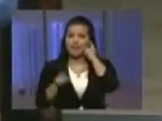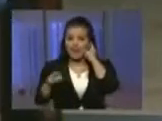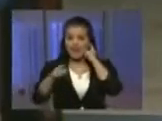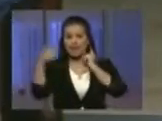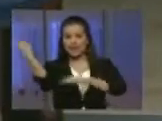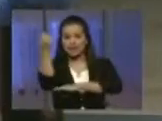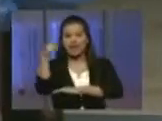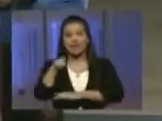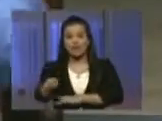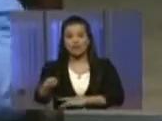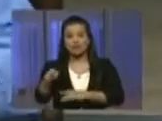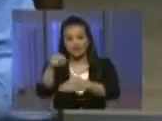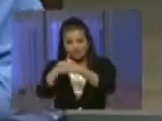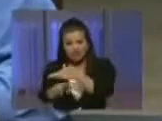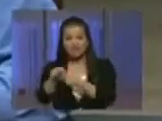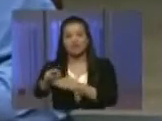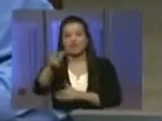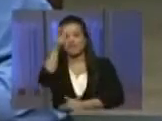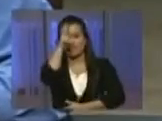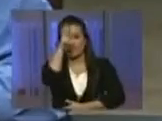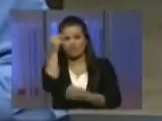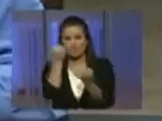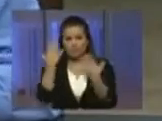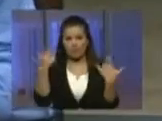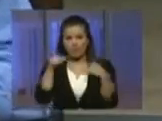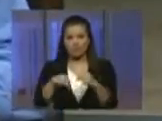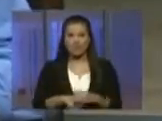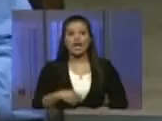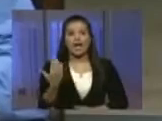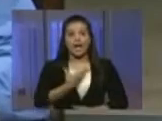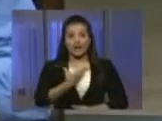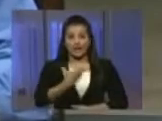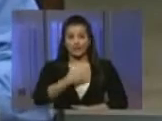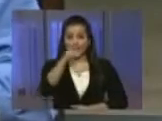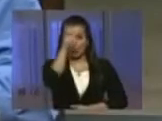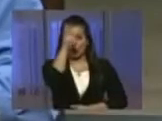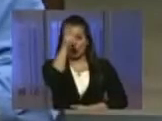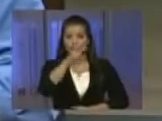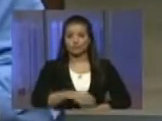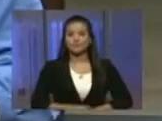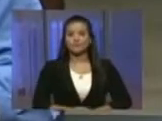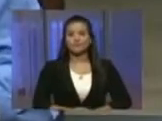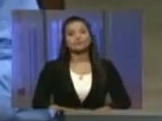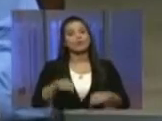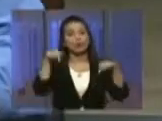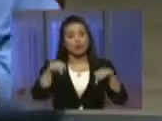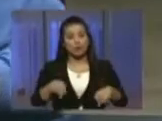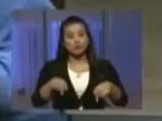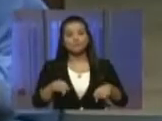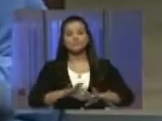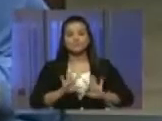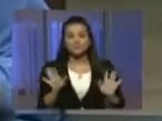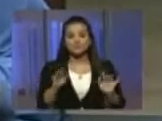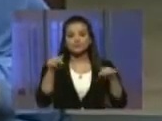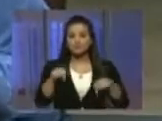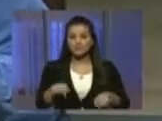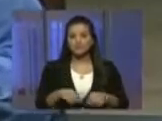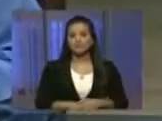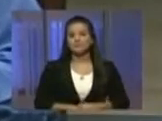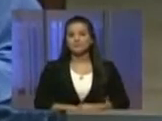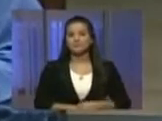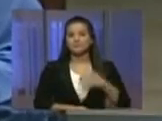médanos del Llano de coro el alcalde de coro y hoy tenemos